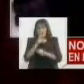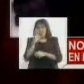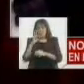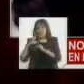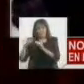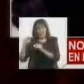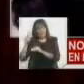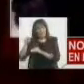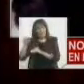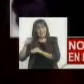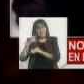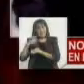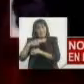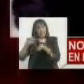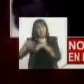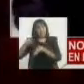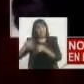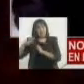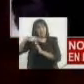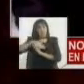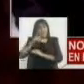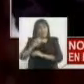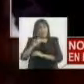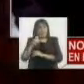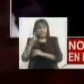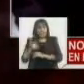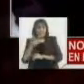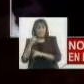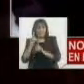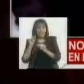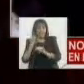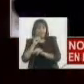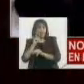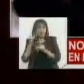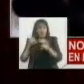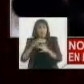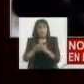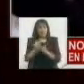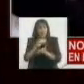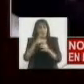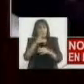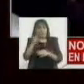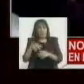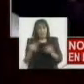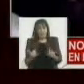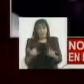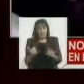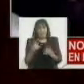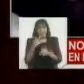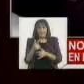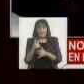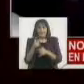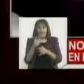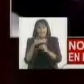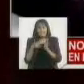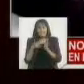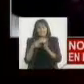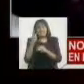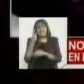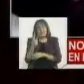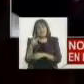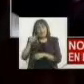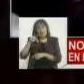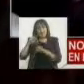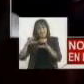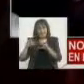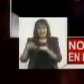territorio nicaragüense para justificar que no están invadiéndonos y que no están ocupando ni destruyendo el territorio nacional. Repito, vamos a ver hoy